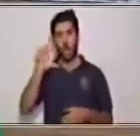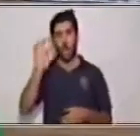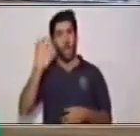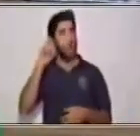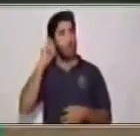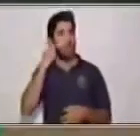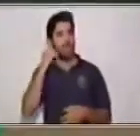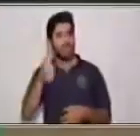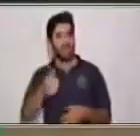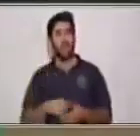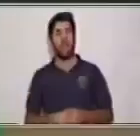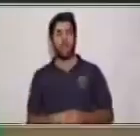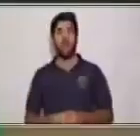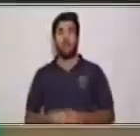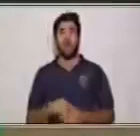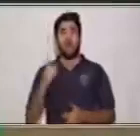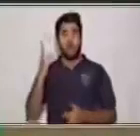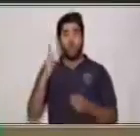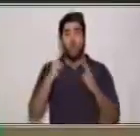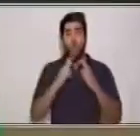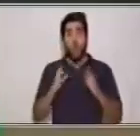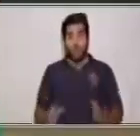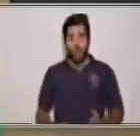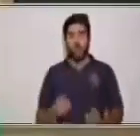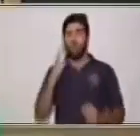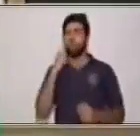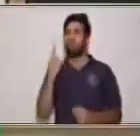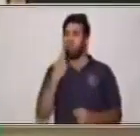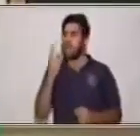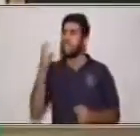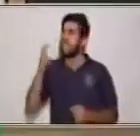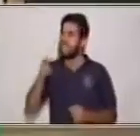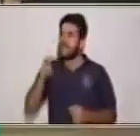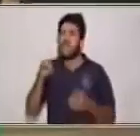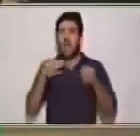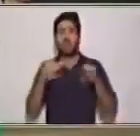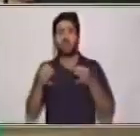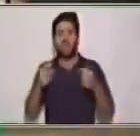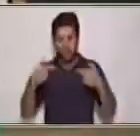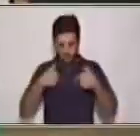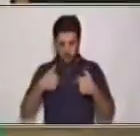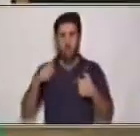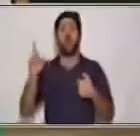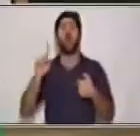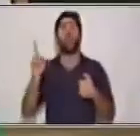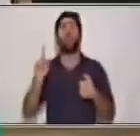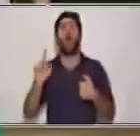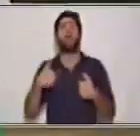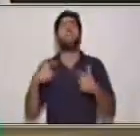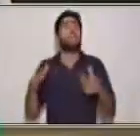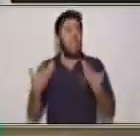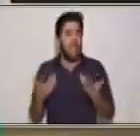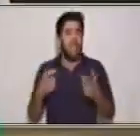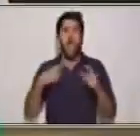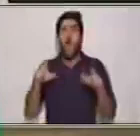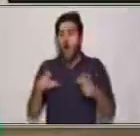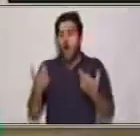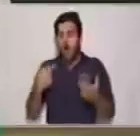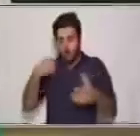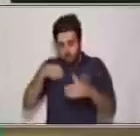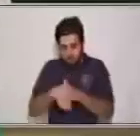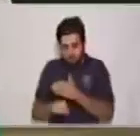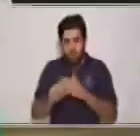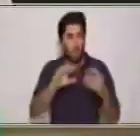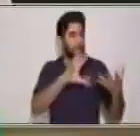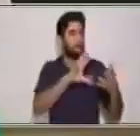también, como seres humanos, el hombre busca explicarse de dónde viene, de dónde surge, de dónde sale todo eso